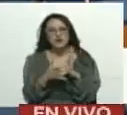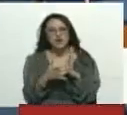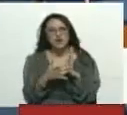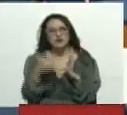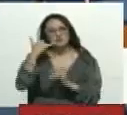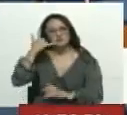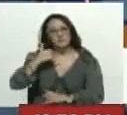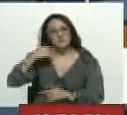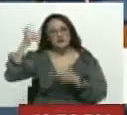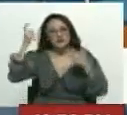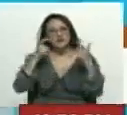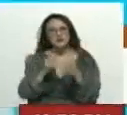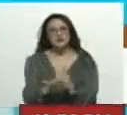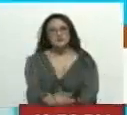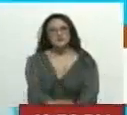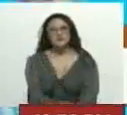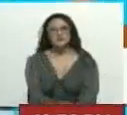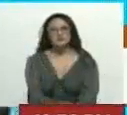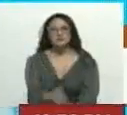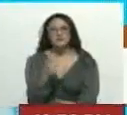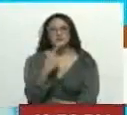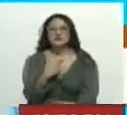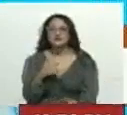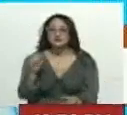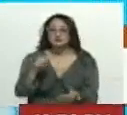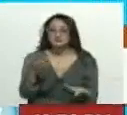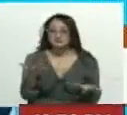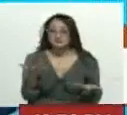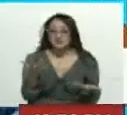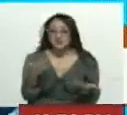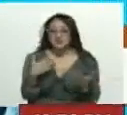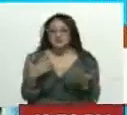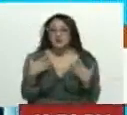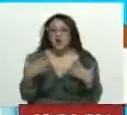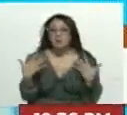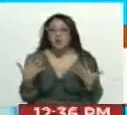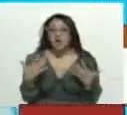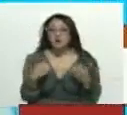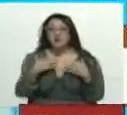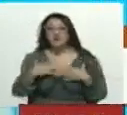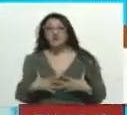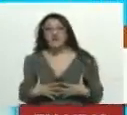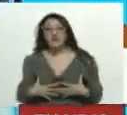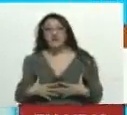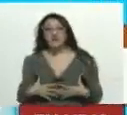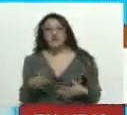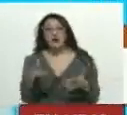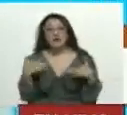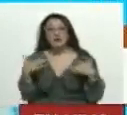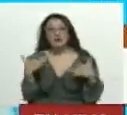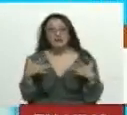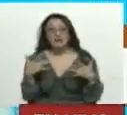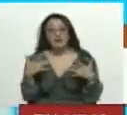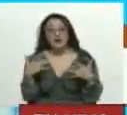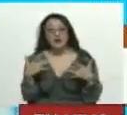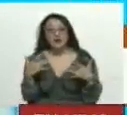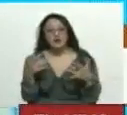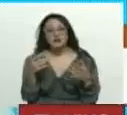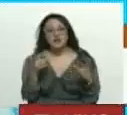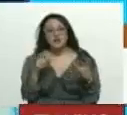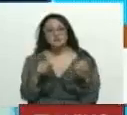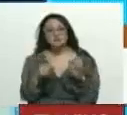llama el comandante Chávez me dice Ah Jorge Mira estoy apurado Me estoy vistiendo para ir a una actividad recibí un punto de